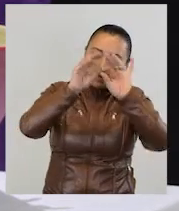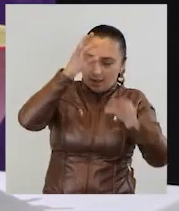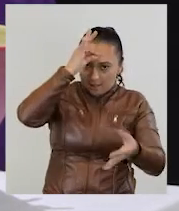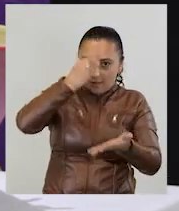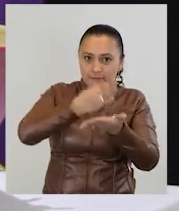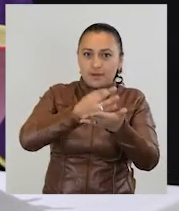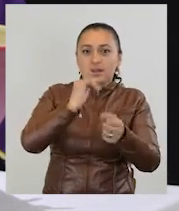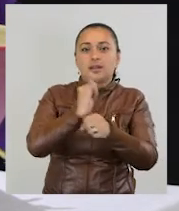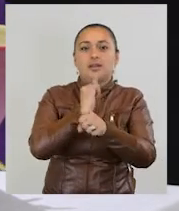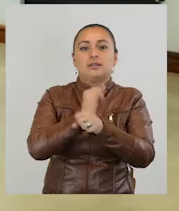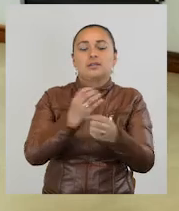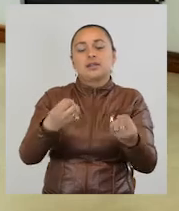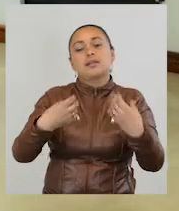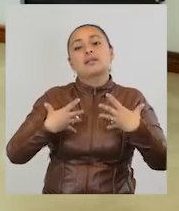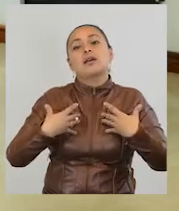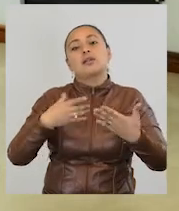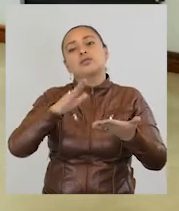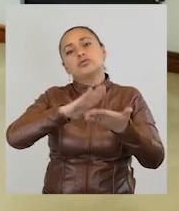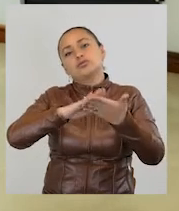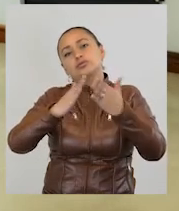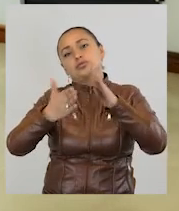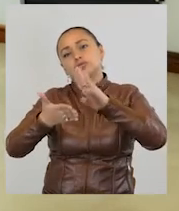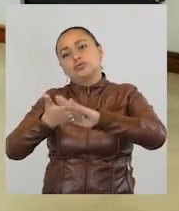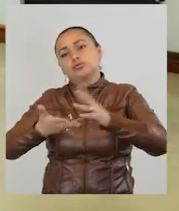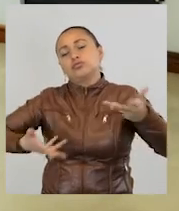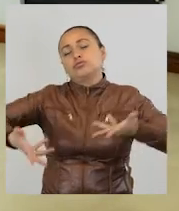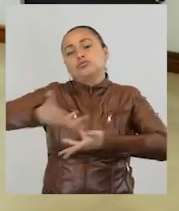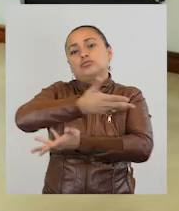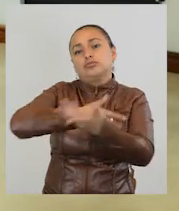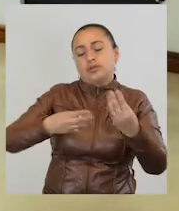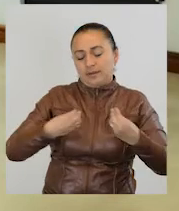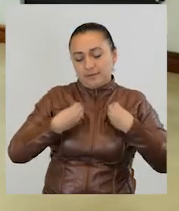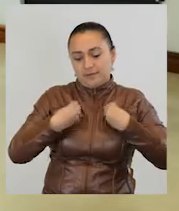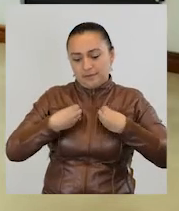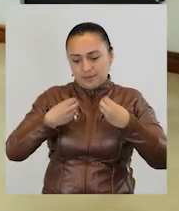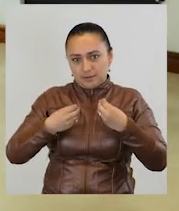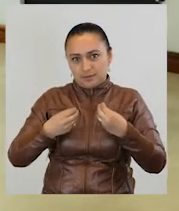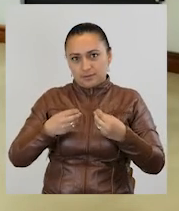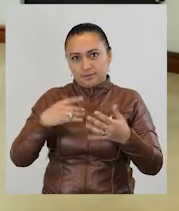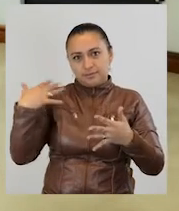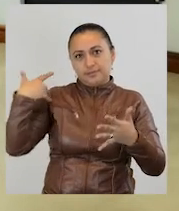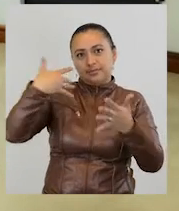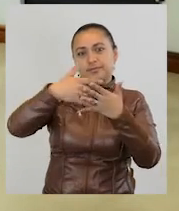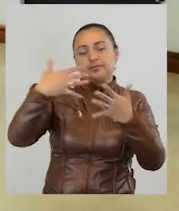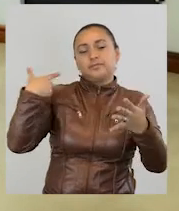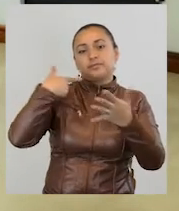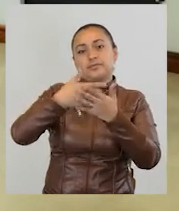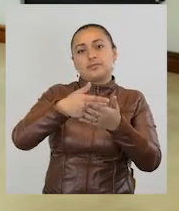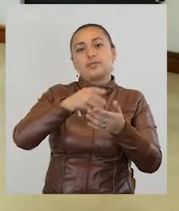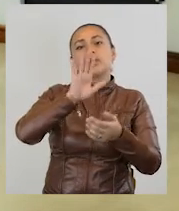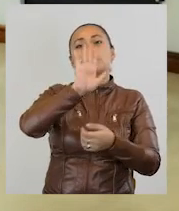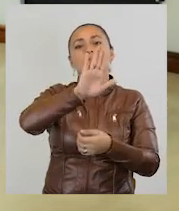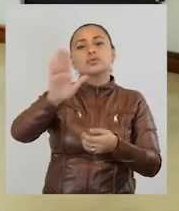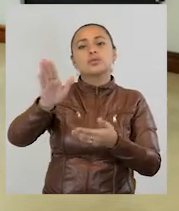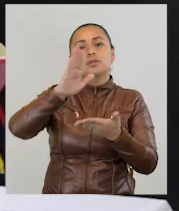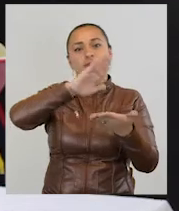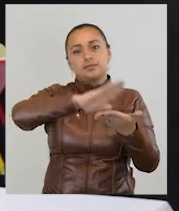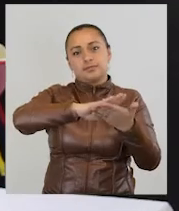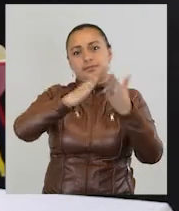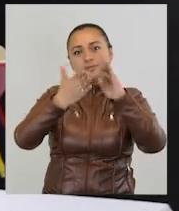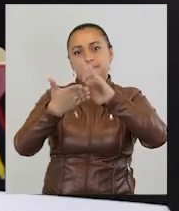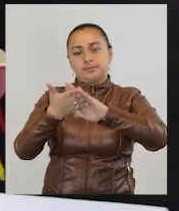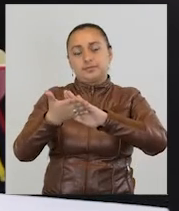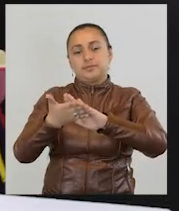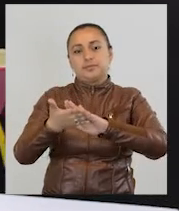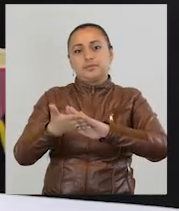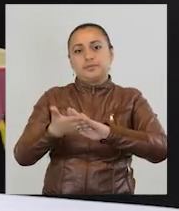sino la fe de tu Iglesia. Conforme a tu palabra, concédenos paz y unidad. Tú que vives y reinas por los siglos de los siglos.